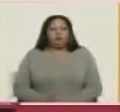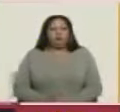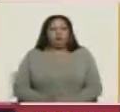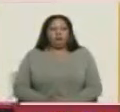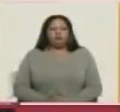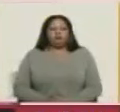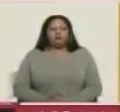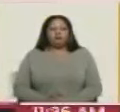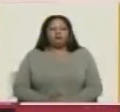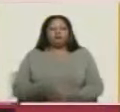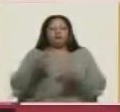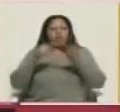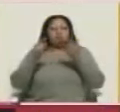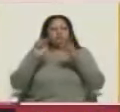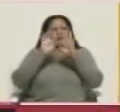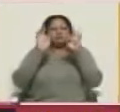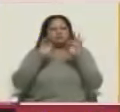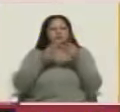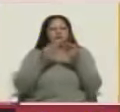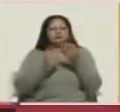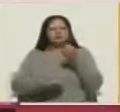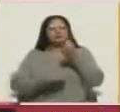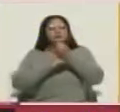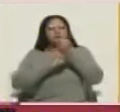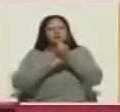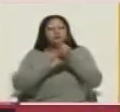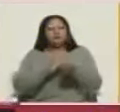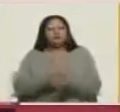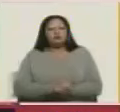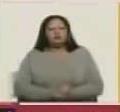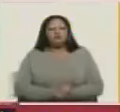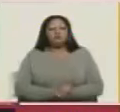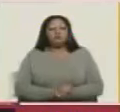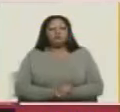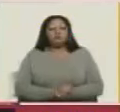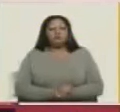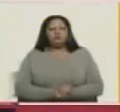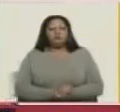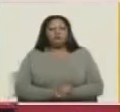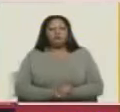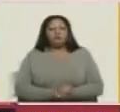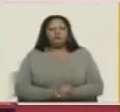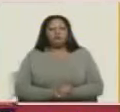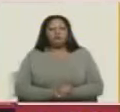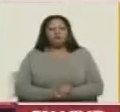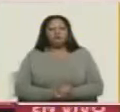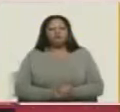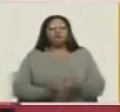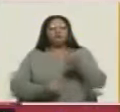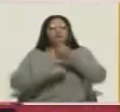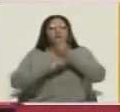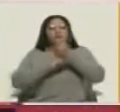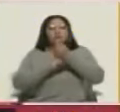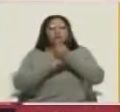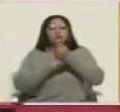pero en base a la convocatoria hecha por la Asamblea, sí,